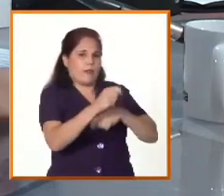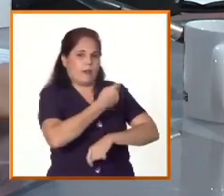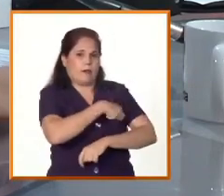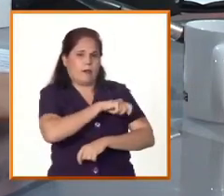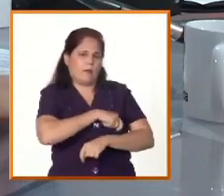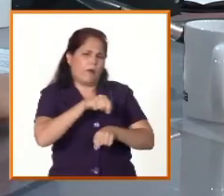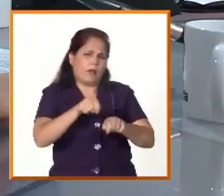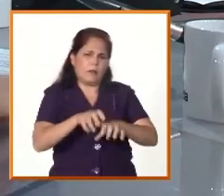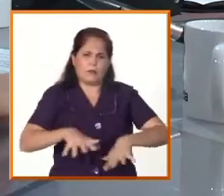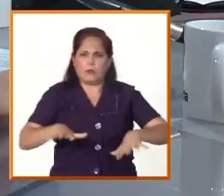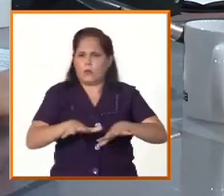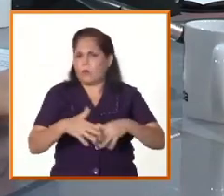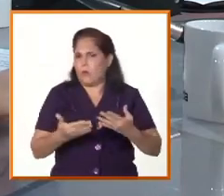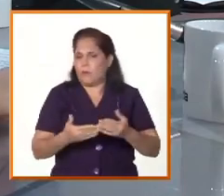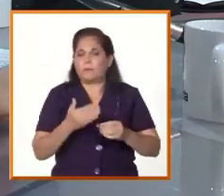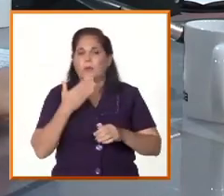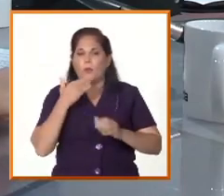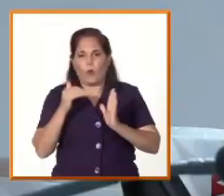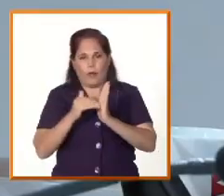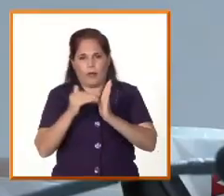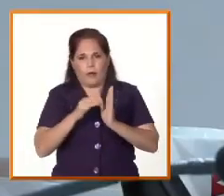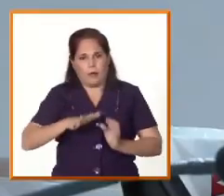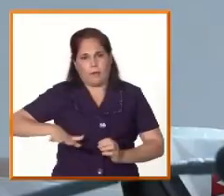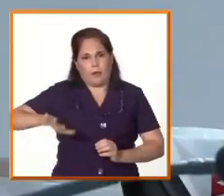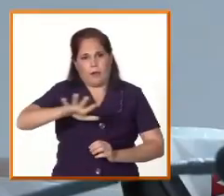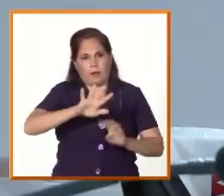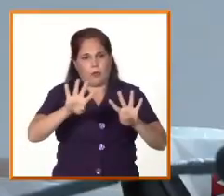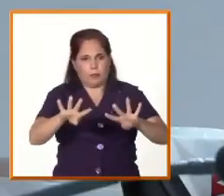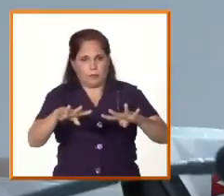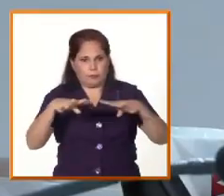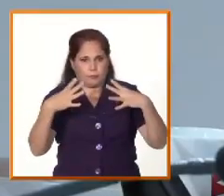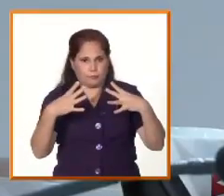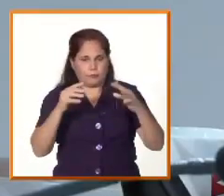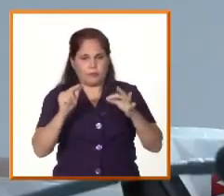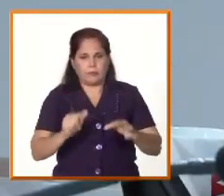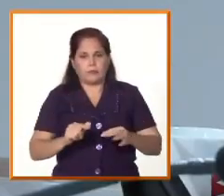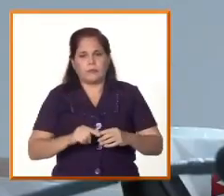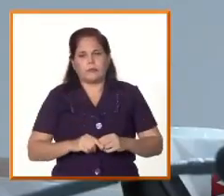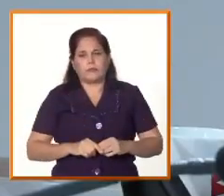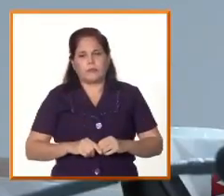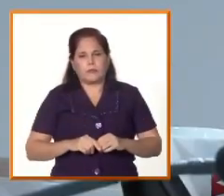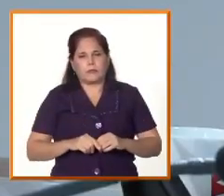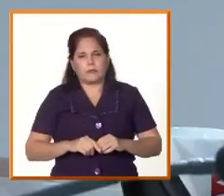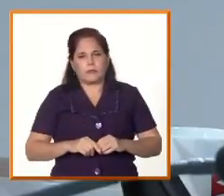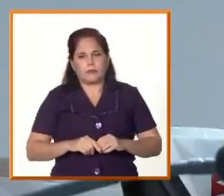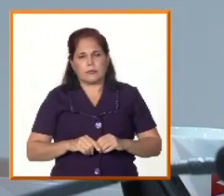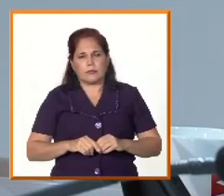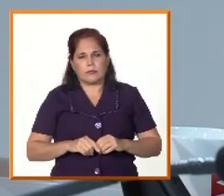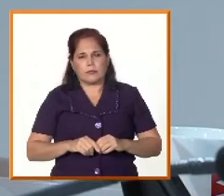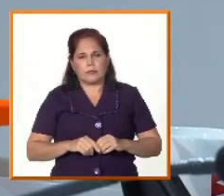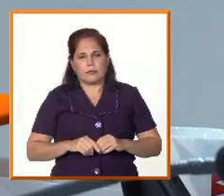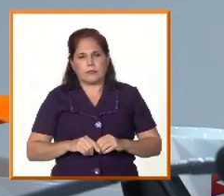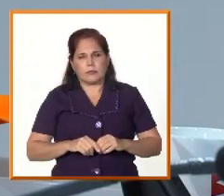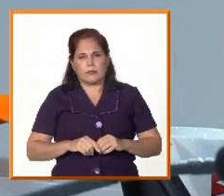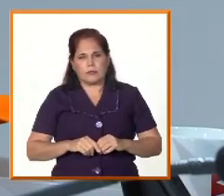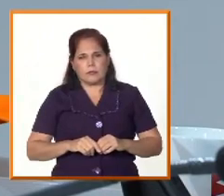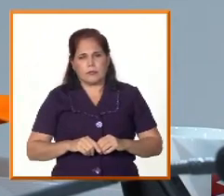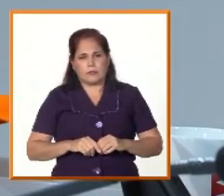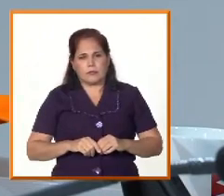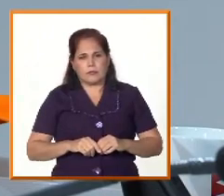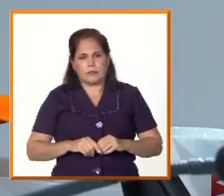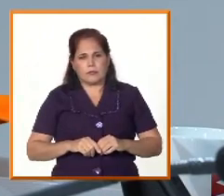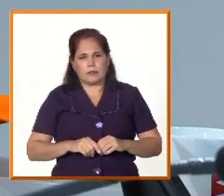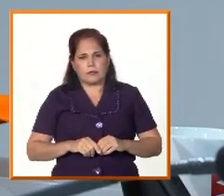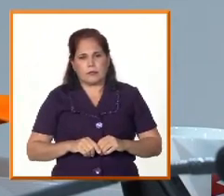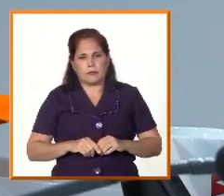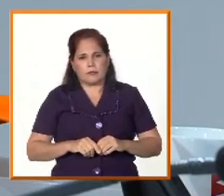situación estamos sí Bueno buenas tardes Randy reiterarlo a todos los televidentes y radio oyentes y bueno el equipo de la mesa redonda que